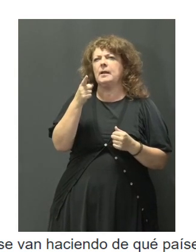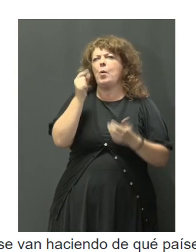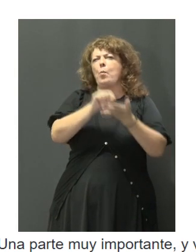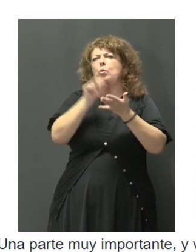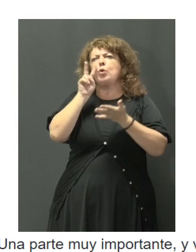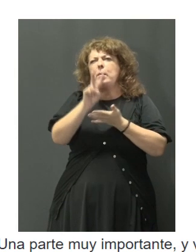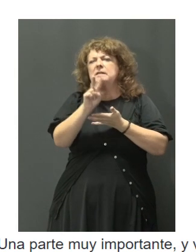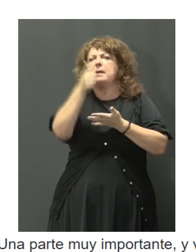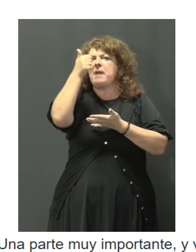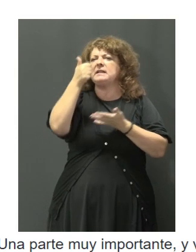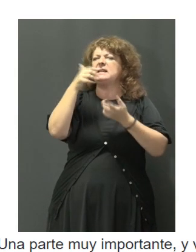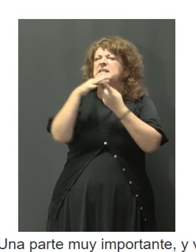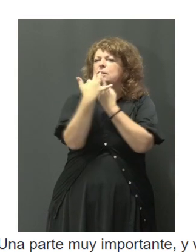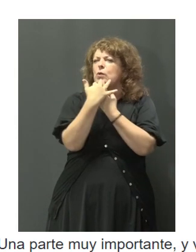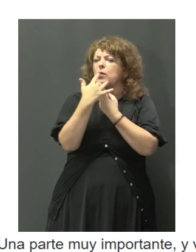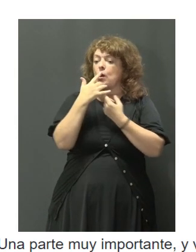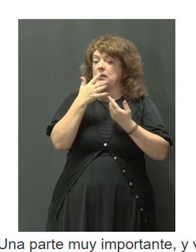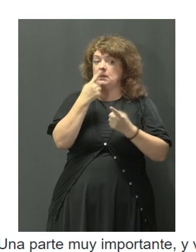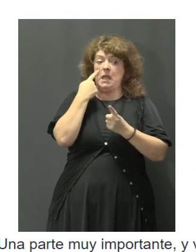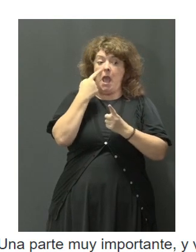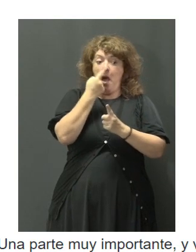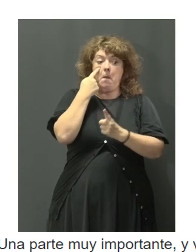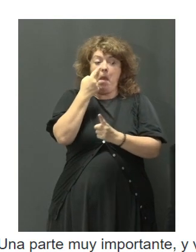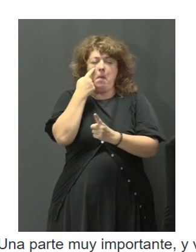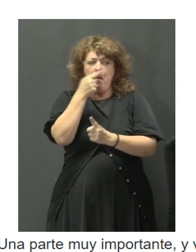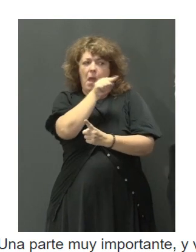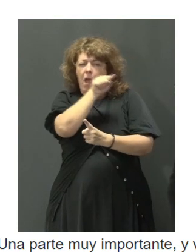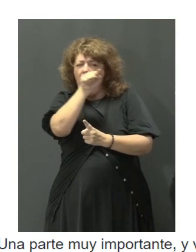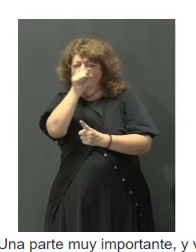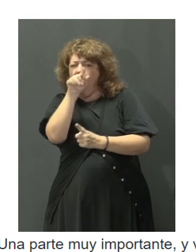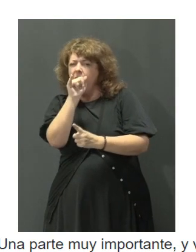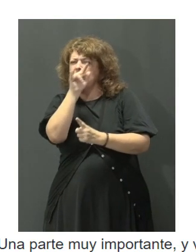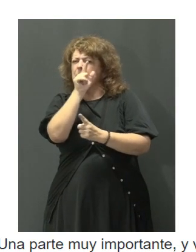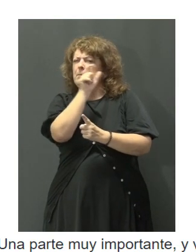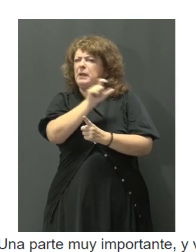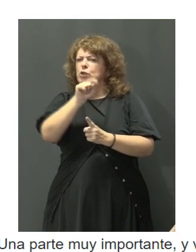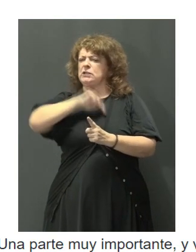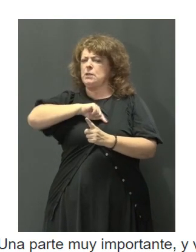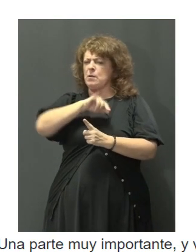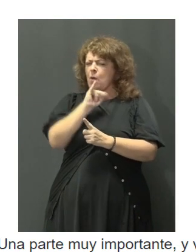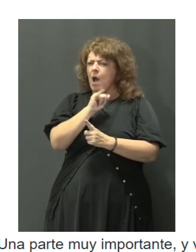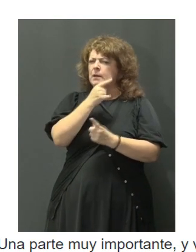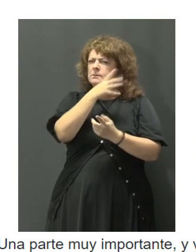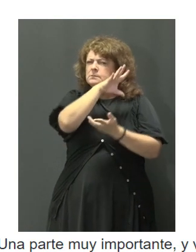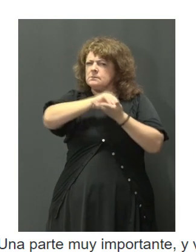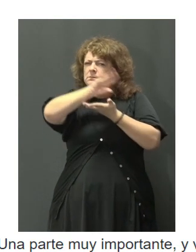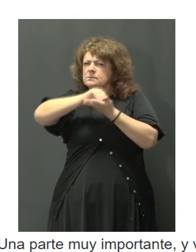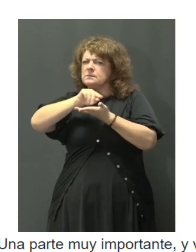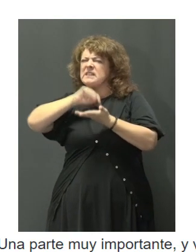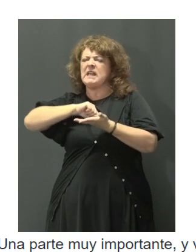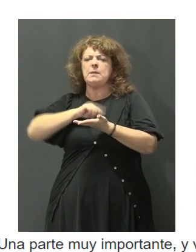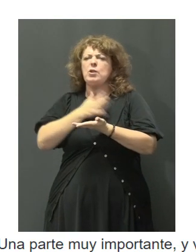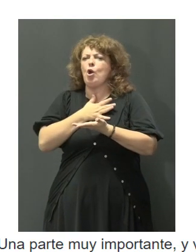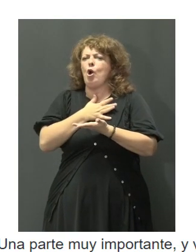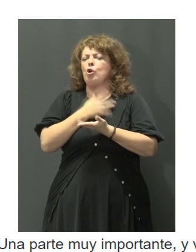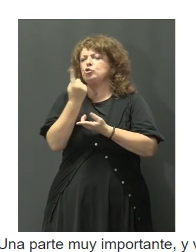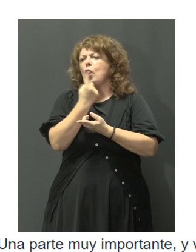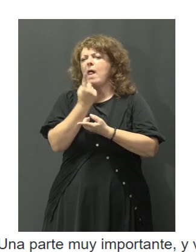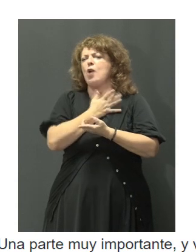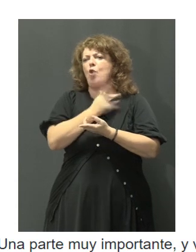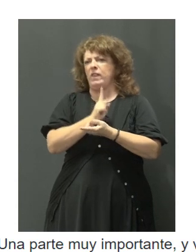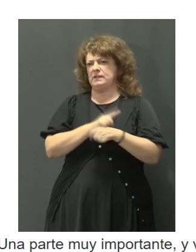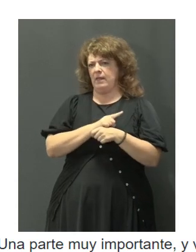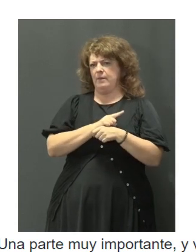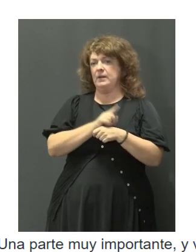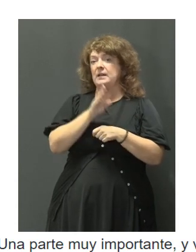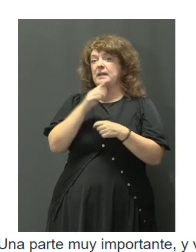de situaciones que ya se estén dando en personas que sí que sientan soledad no deseada. Y